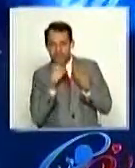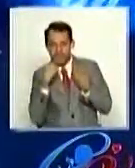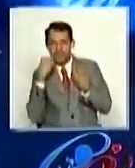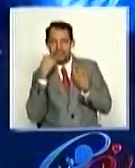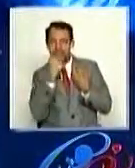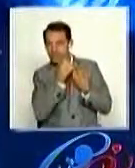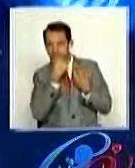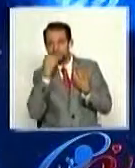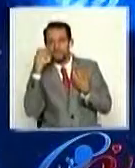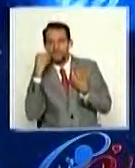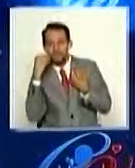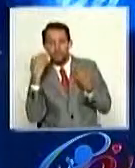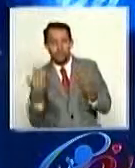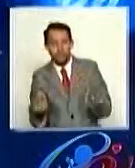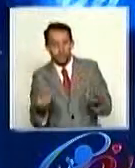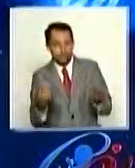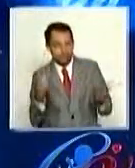maxilares,